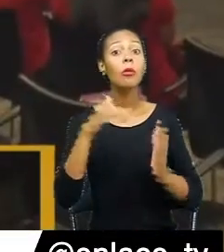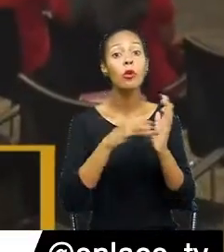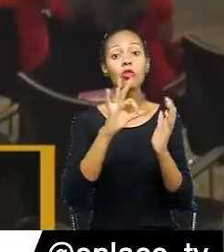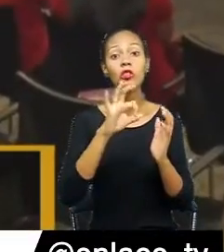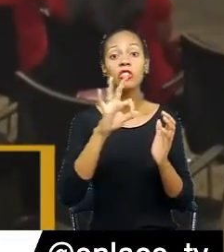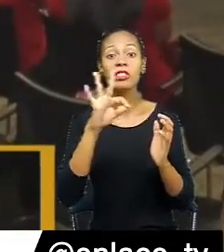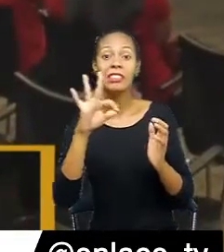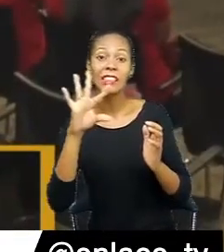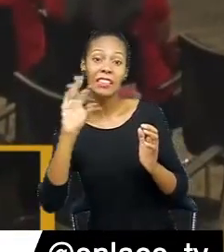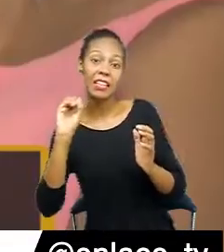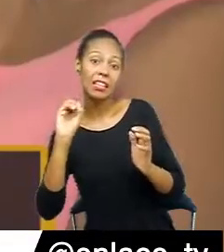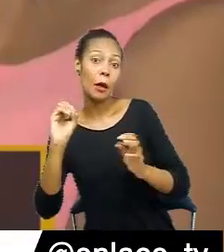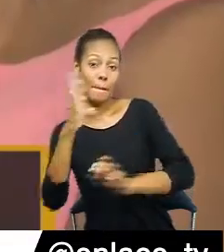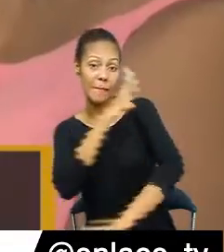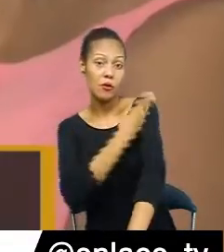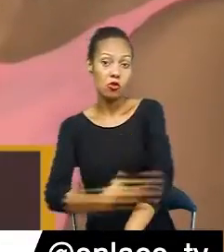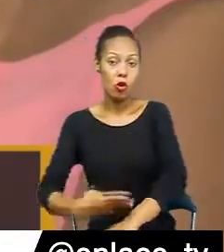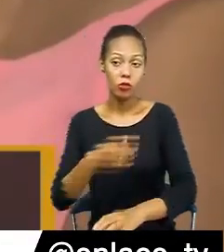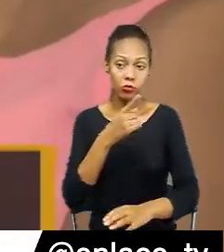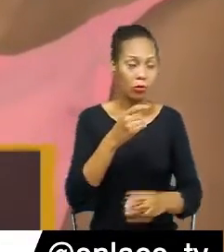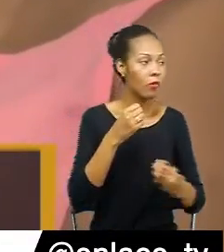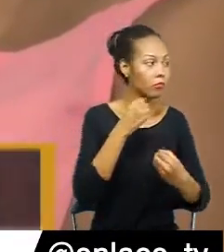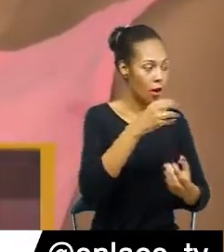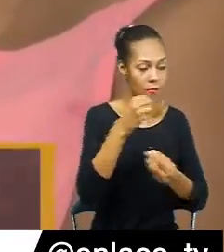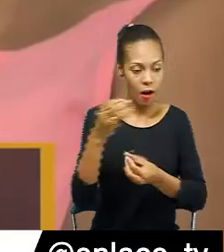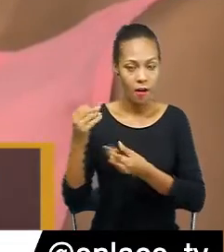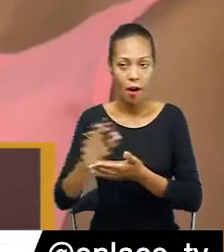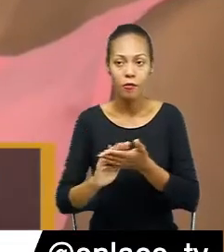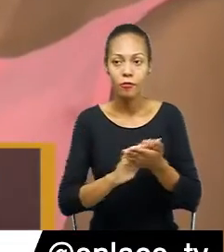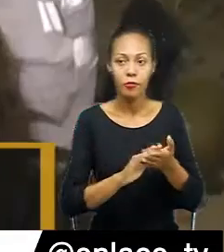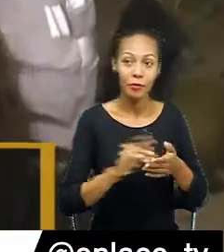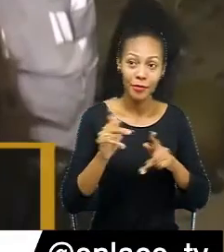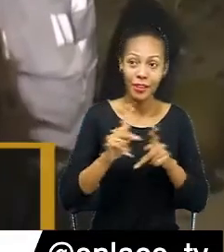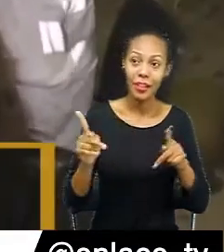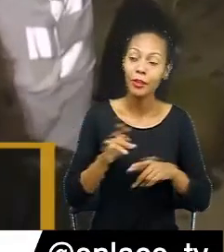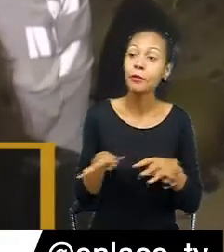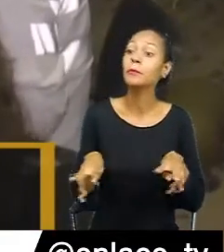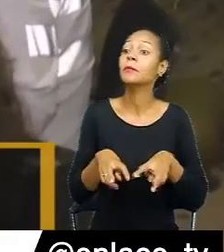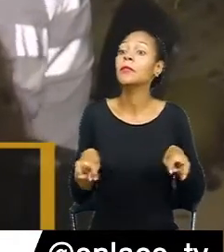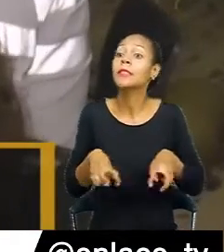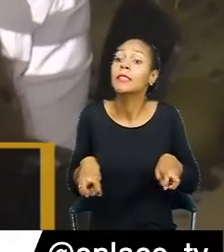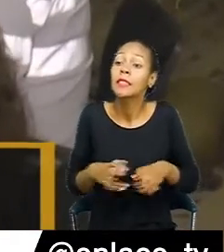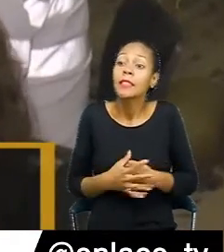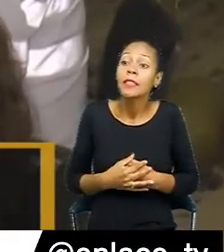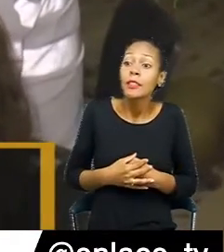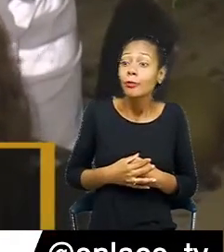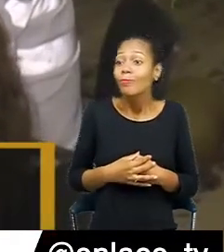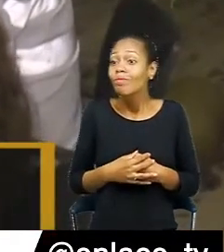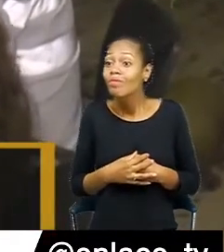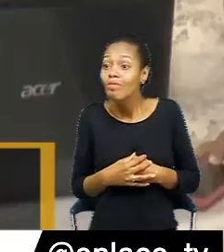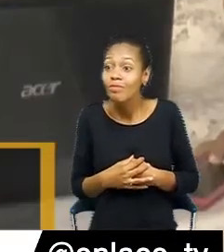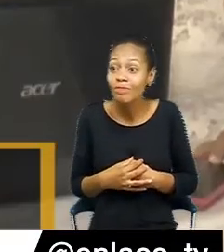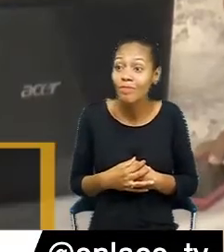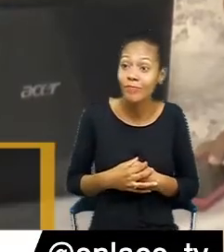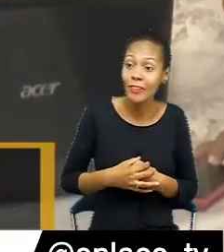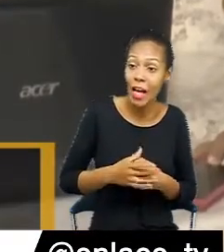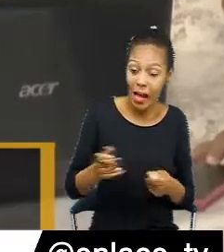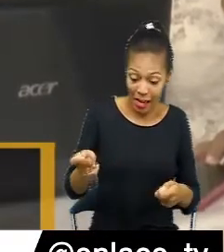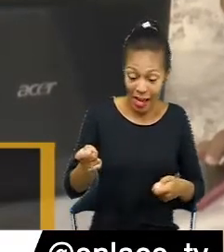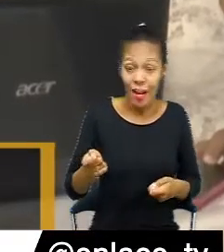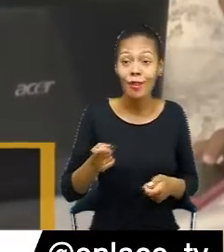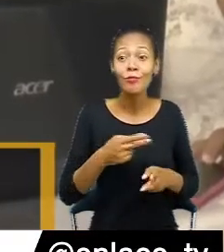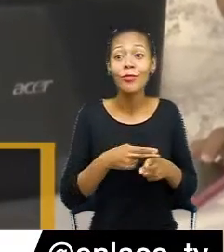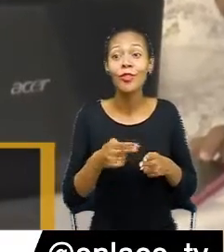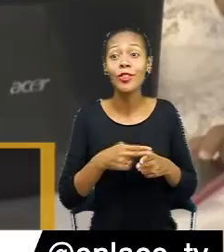auditorio del Centro Comercial San Silvestre estaban los beneficiarios, quienes con ilusión recibieron el documento que los acredita como los próximos a estrenar